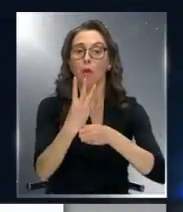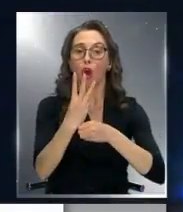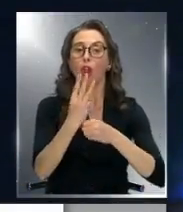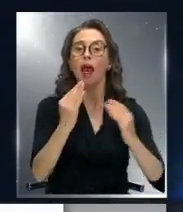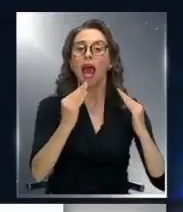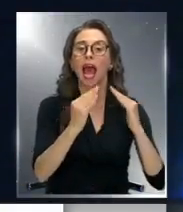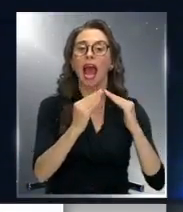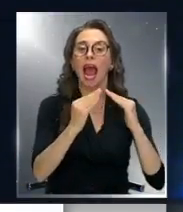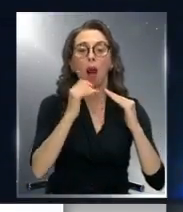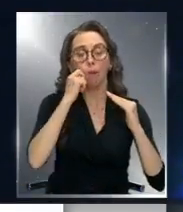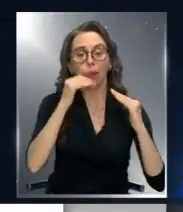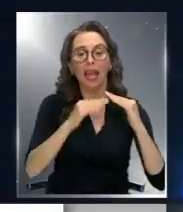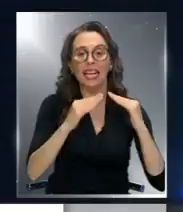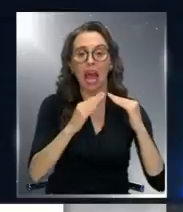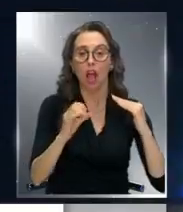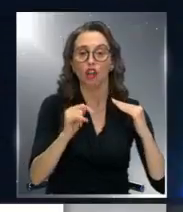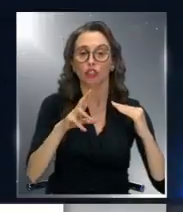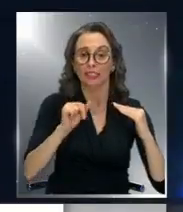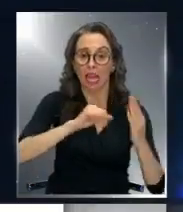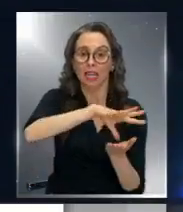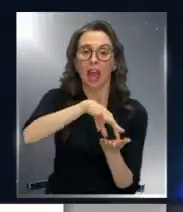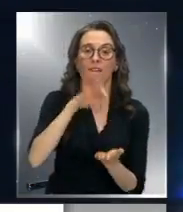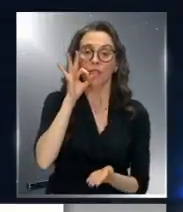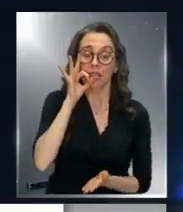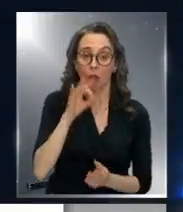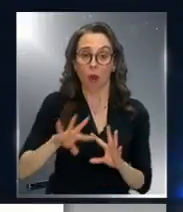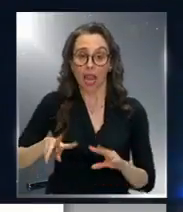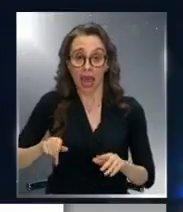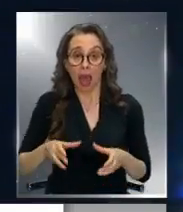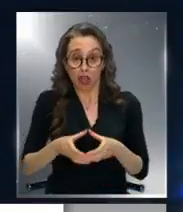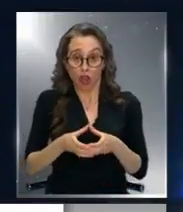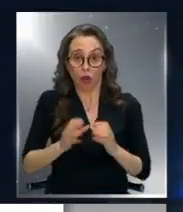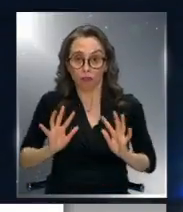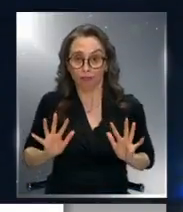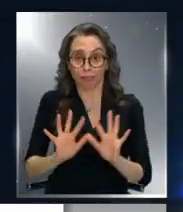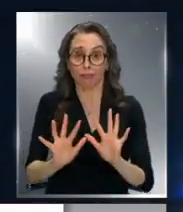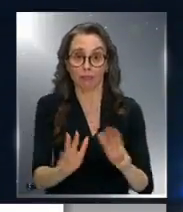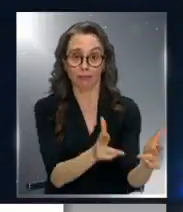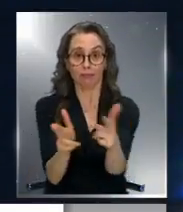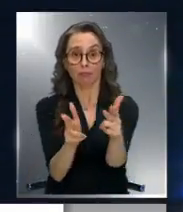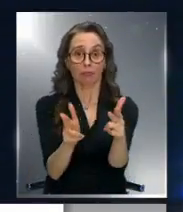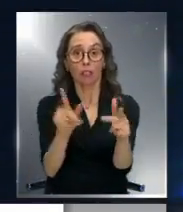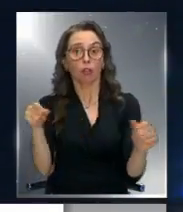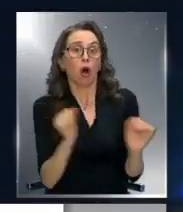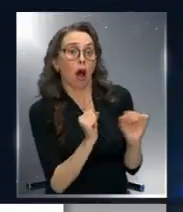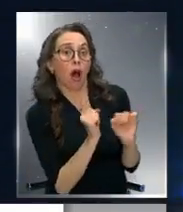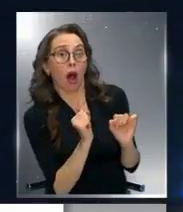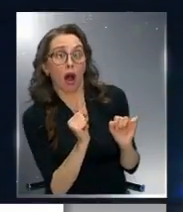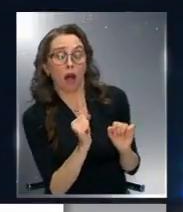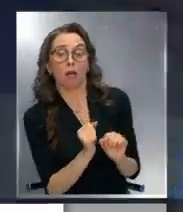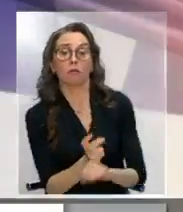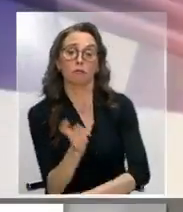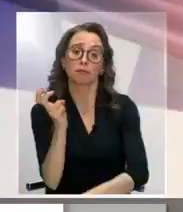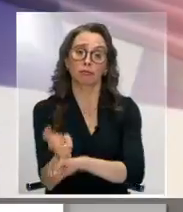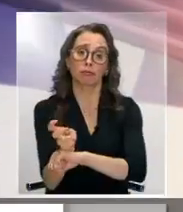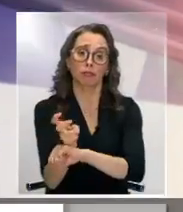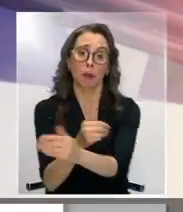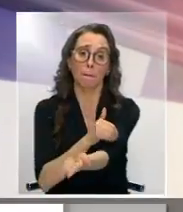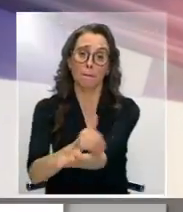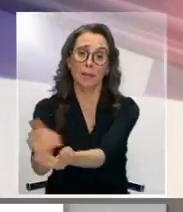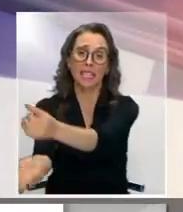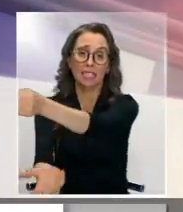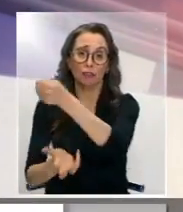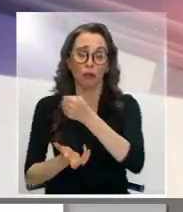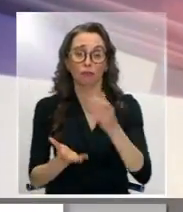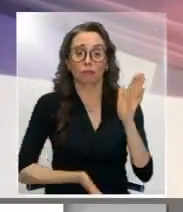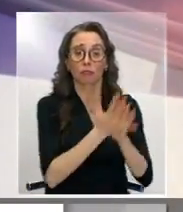en la comuna de Vitacura. La banda que amenazó a los clientes y trabajadores logró escapar con un millonario botín. Una bolsa